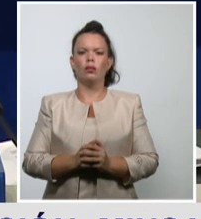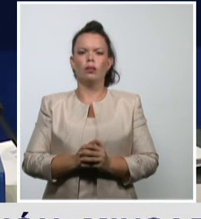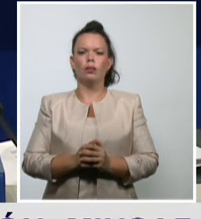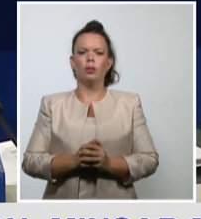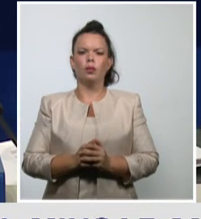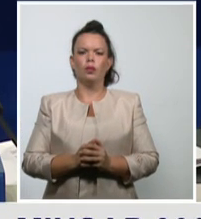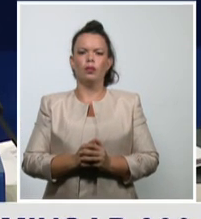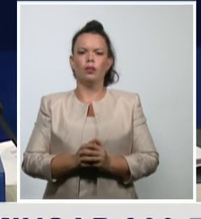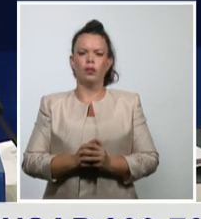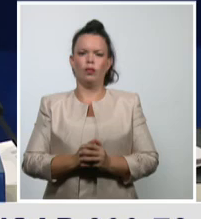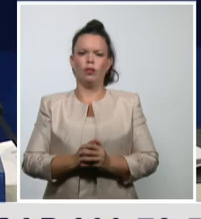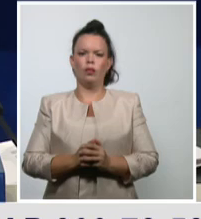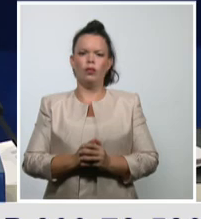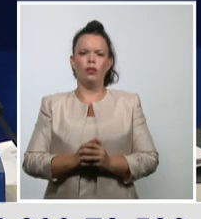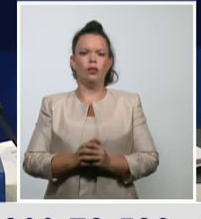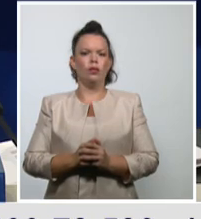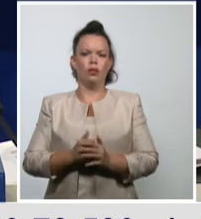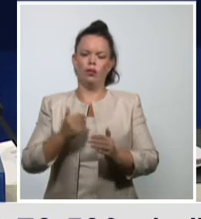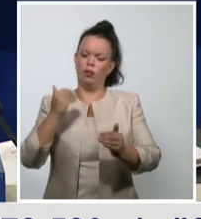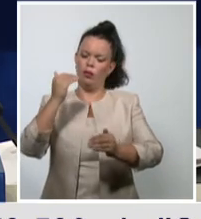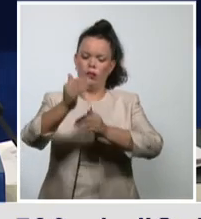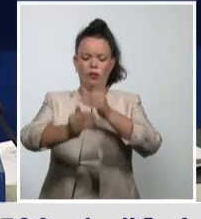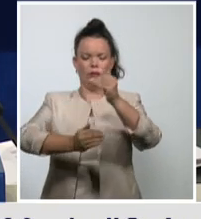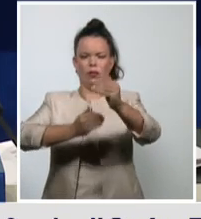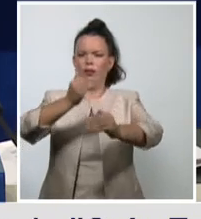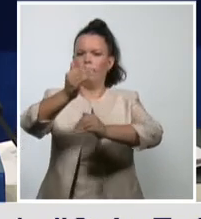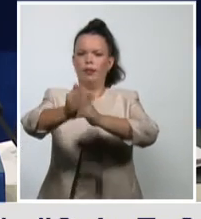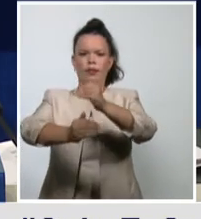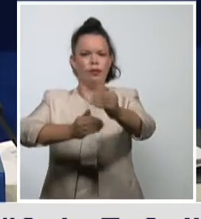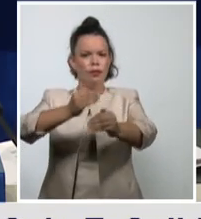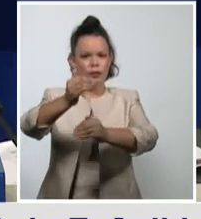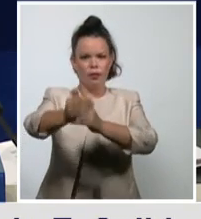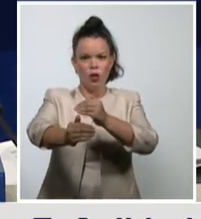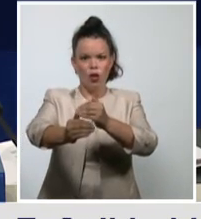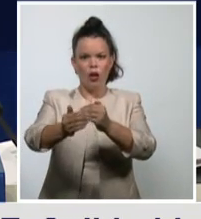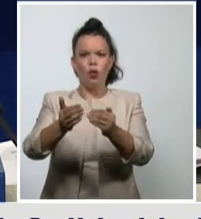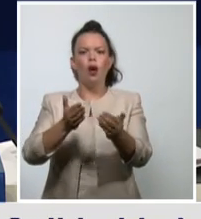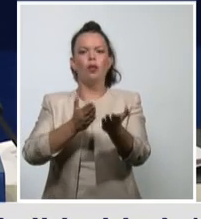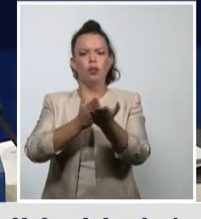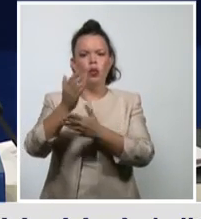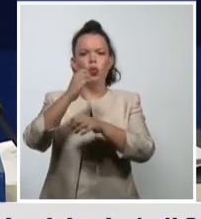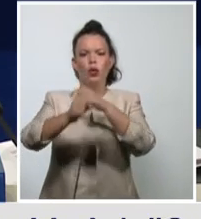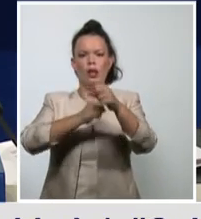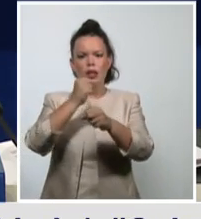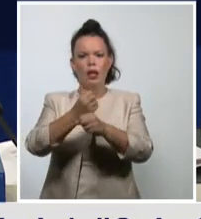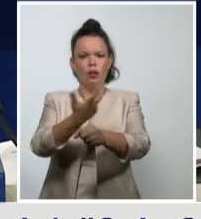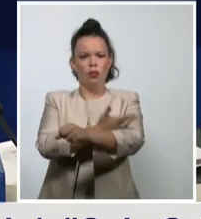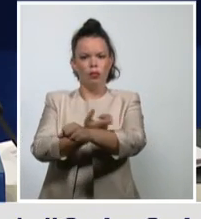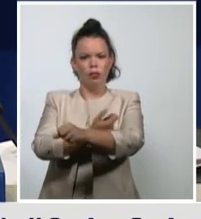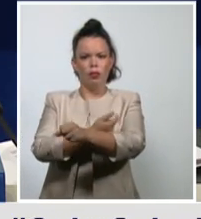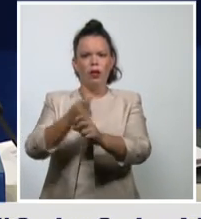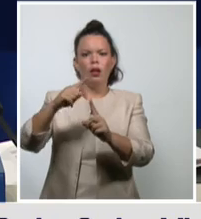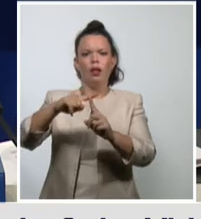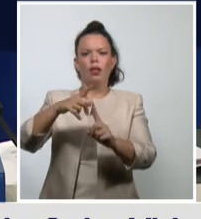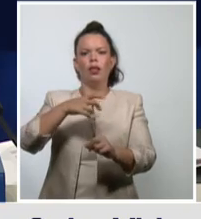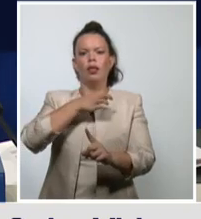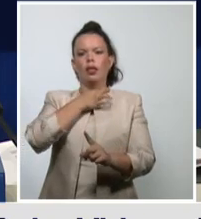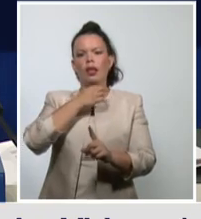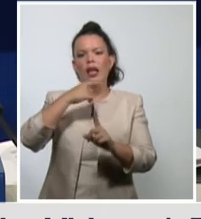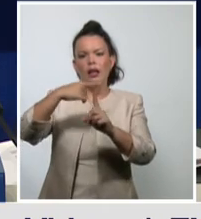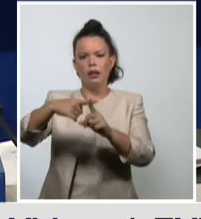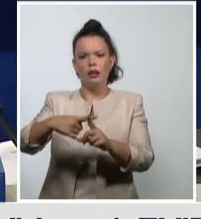que sigamos haciendo esta y los test rápidos que también se utilizan y que son de utilidad, valga